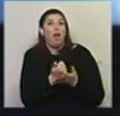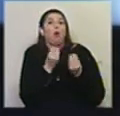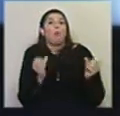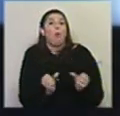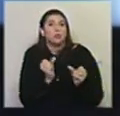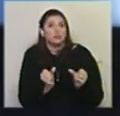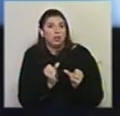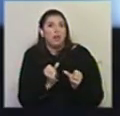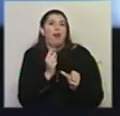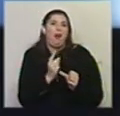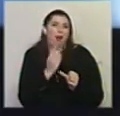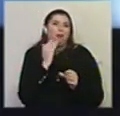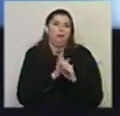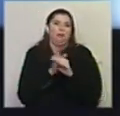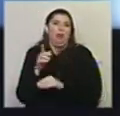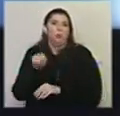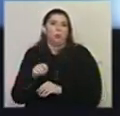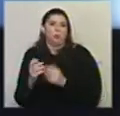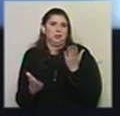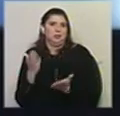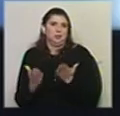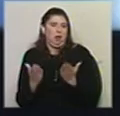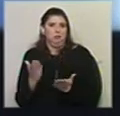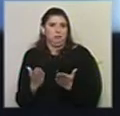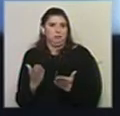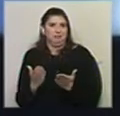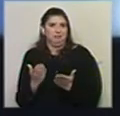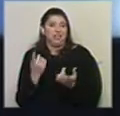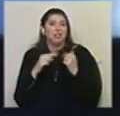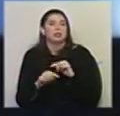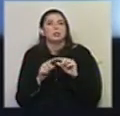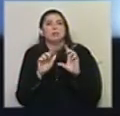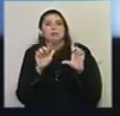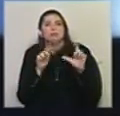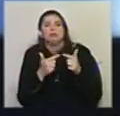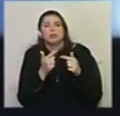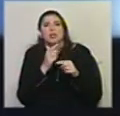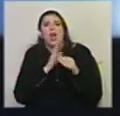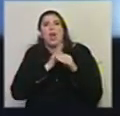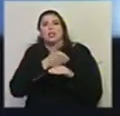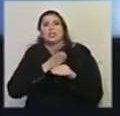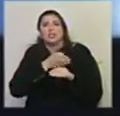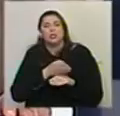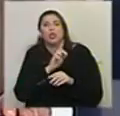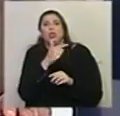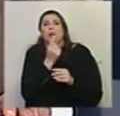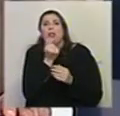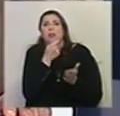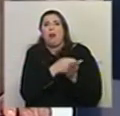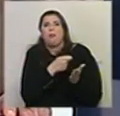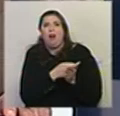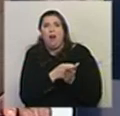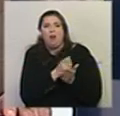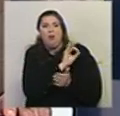otro déficit, por eso nosotros nos involucramos. El que no tiene acceso a la justicia, el que no conoce un abogado, el que no tiene plata para pagarle, el que no tiene cerca un